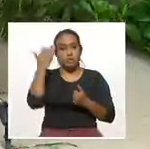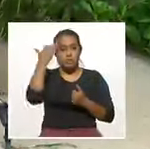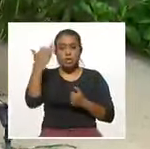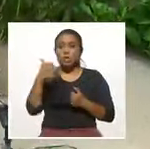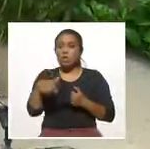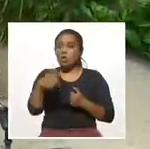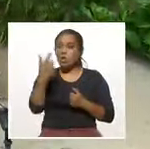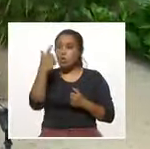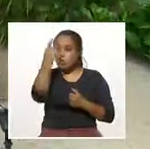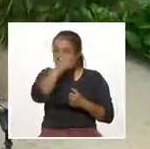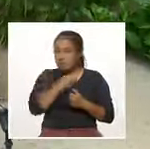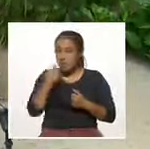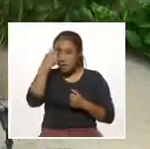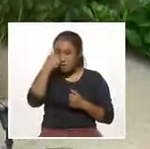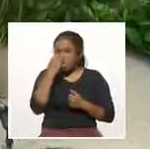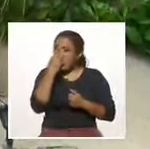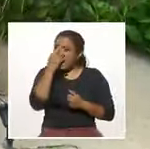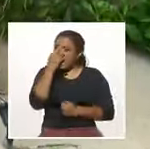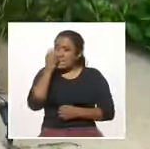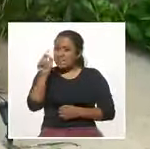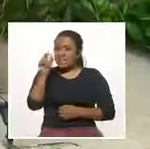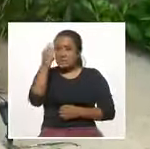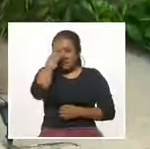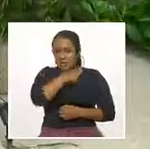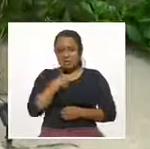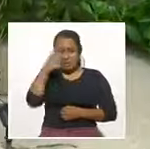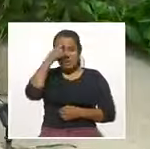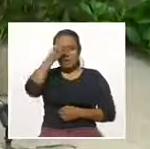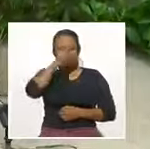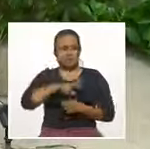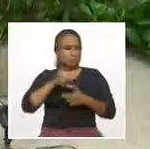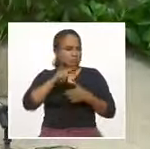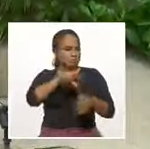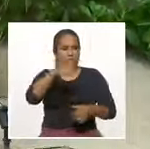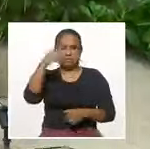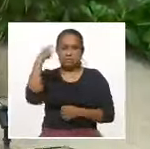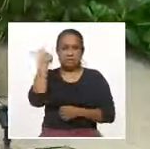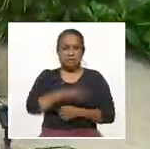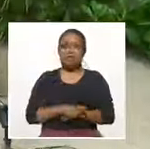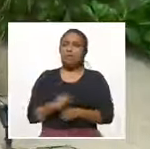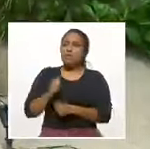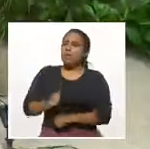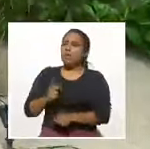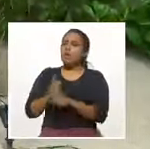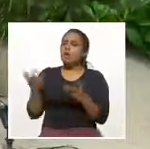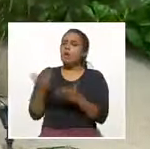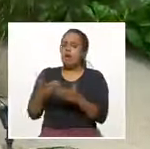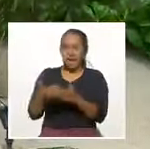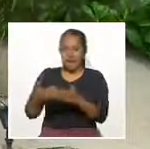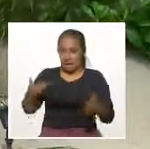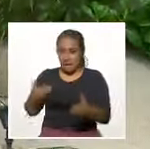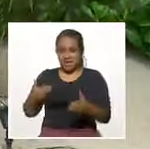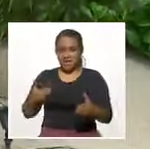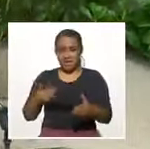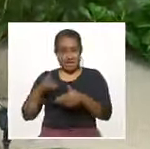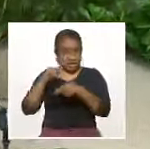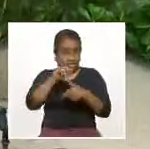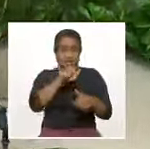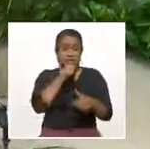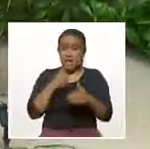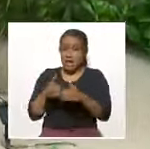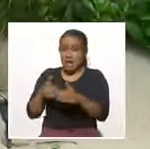horas, casi 20 horas. Y nos golpeó bastante. Entonces, lo que hacen las autoridades antes de que peguen los